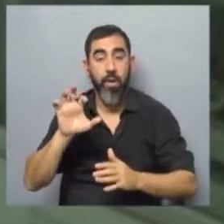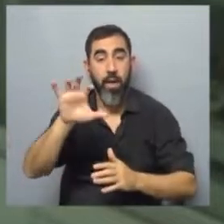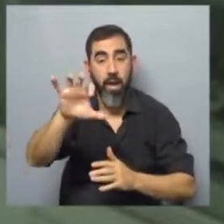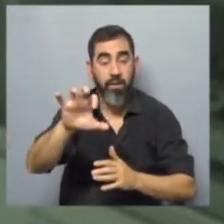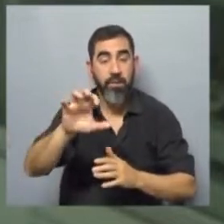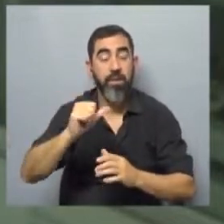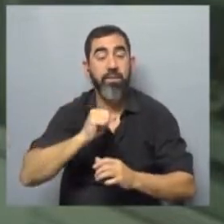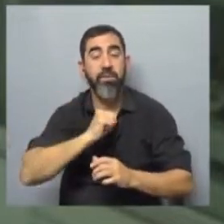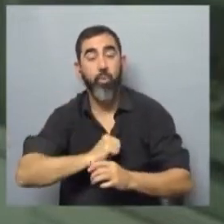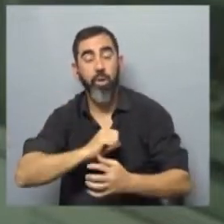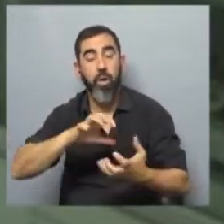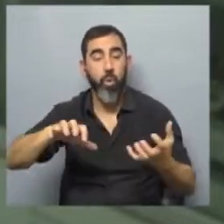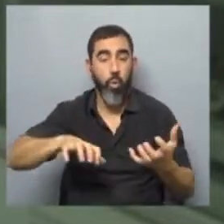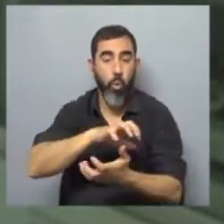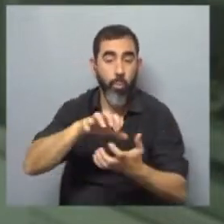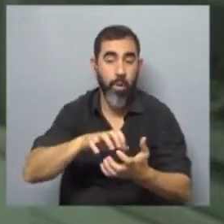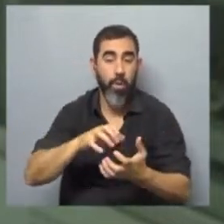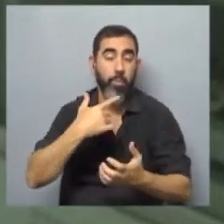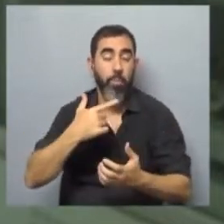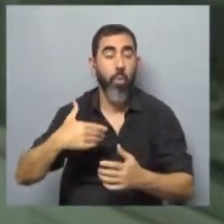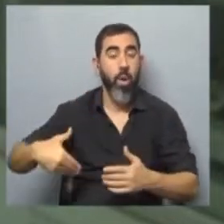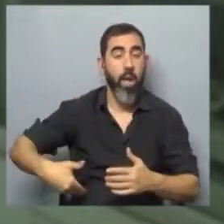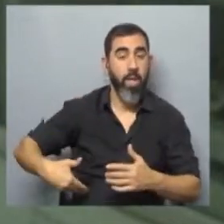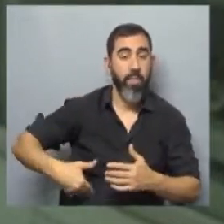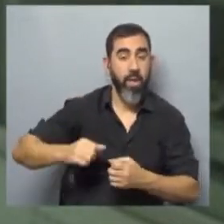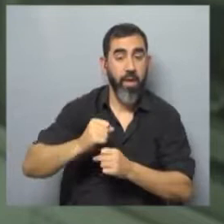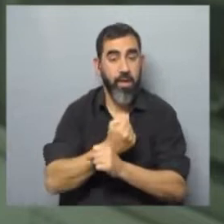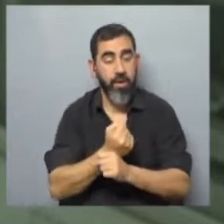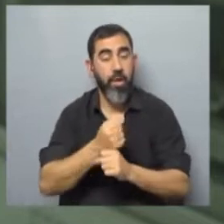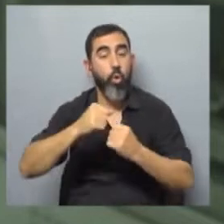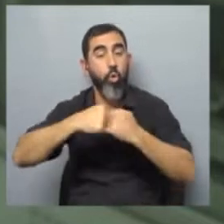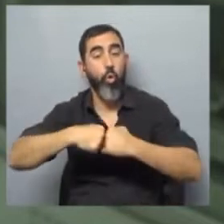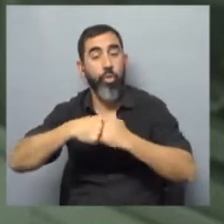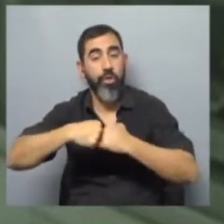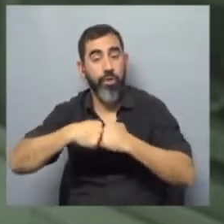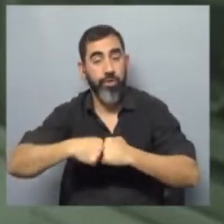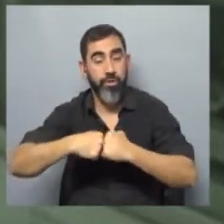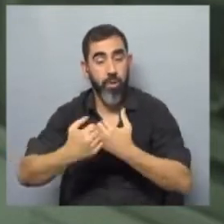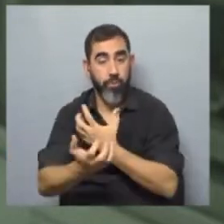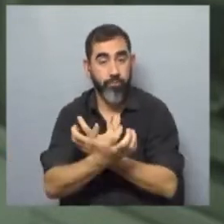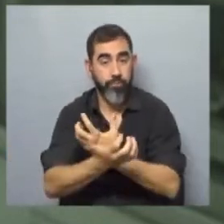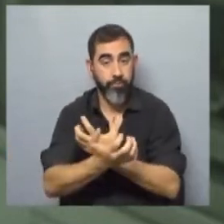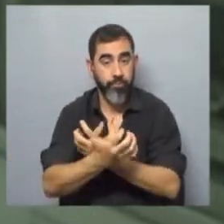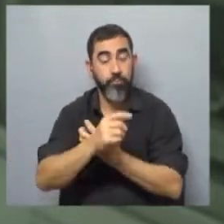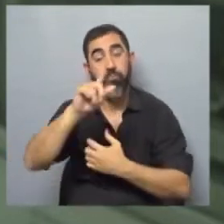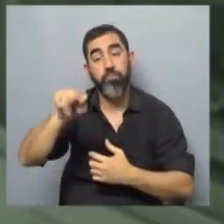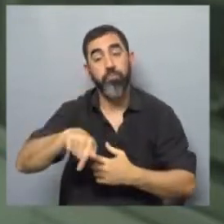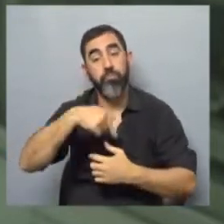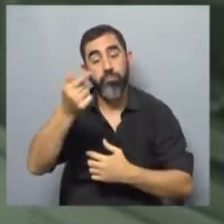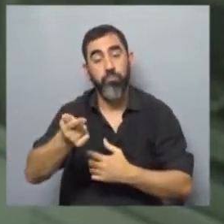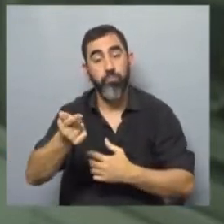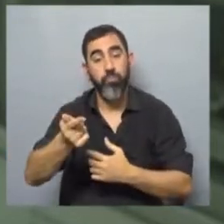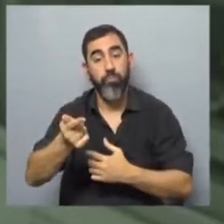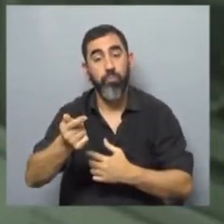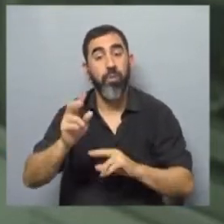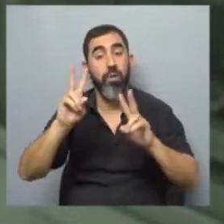y en cirugías complejas como usar prótesis de cadera, prótesis de rodilla. Y el resto va principalmente a